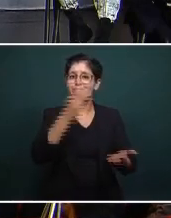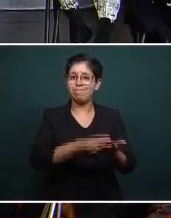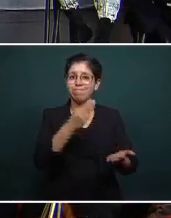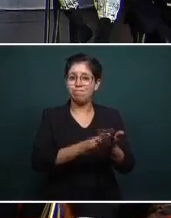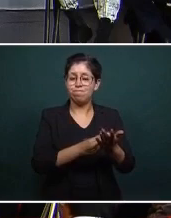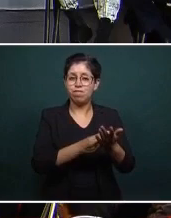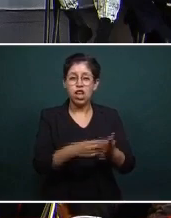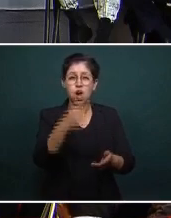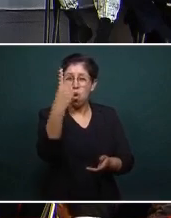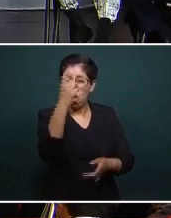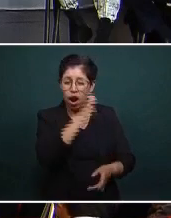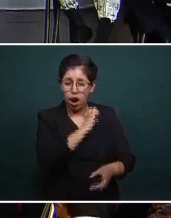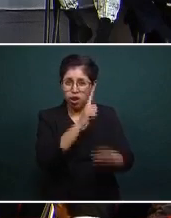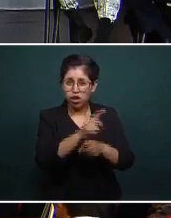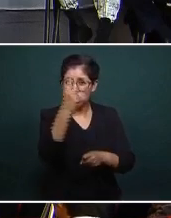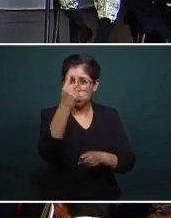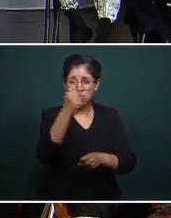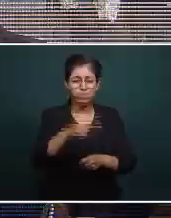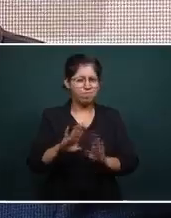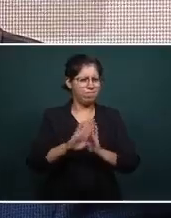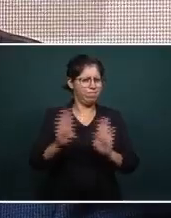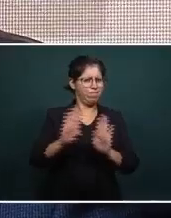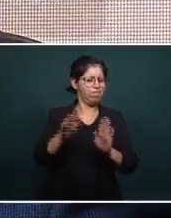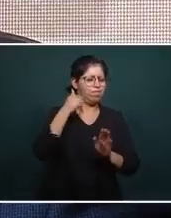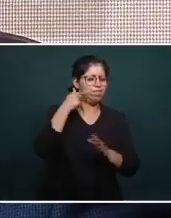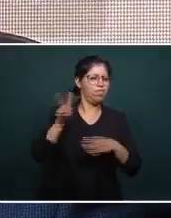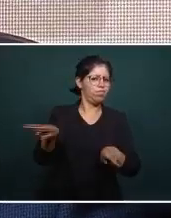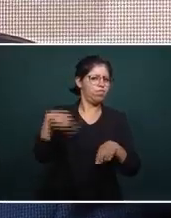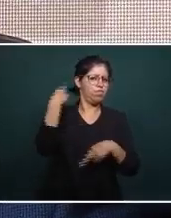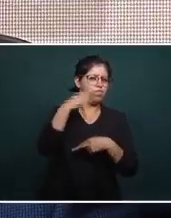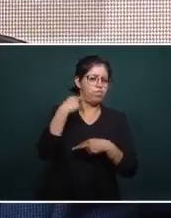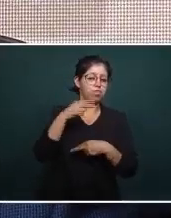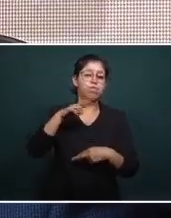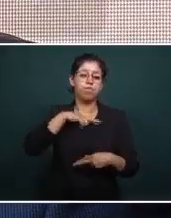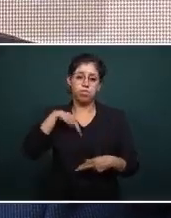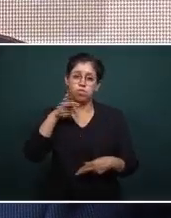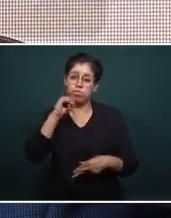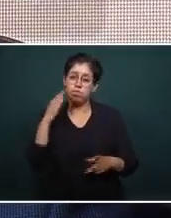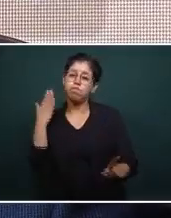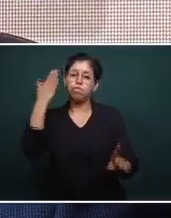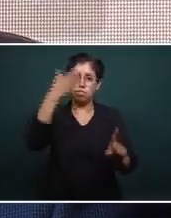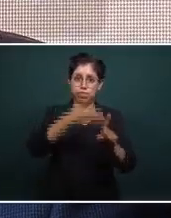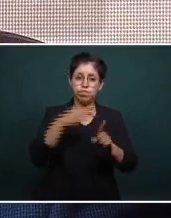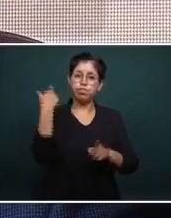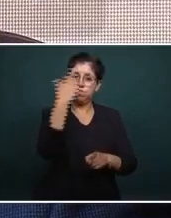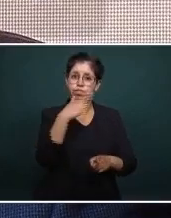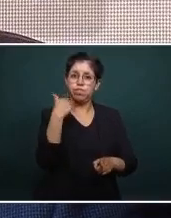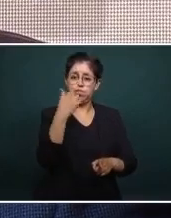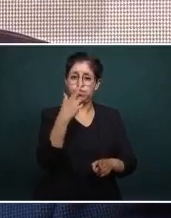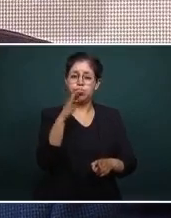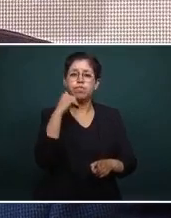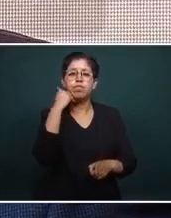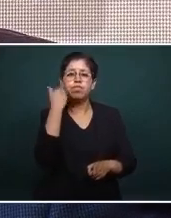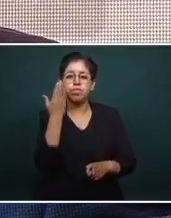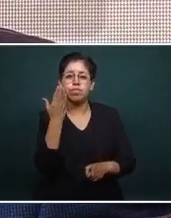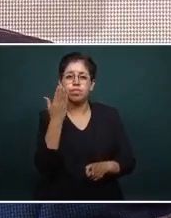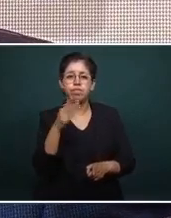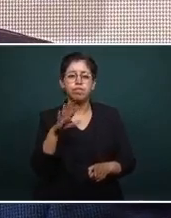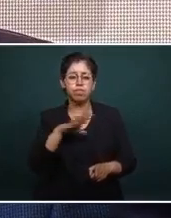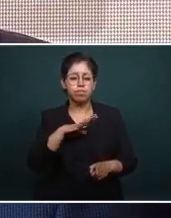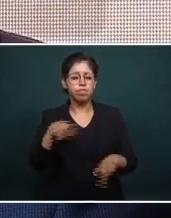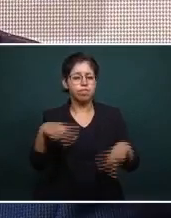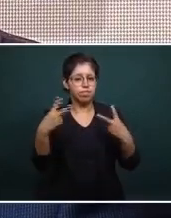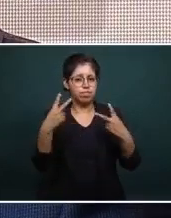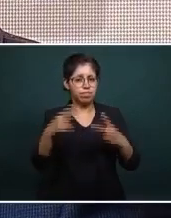a ser verificado. Ya estamos preparando un operativo especial en el tema de gas LP, porque ya hemos ido juntando